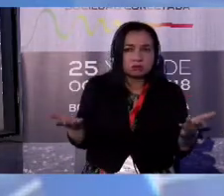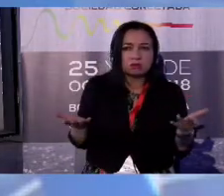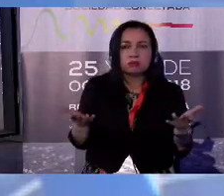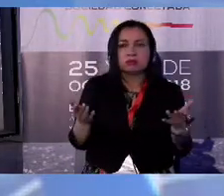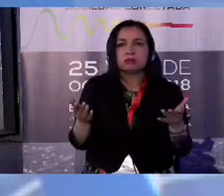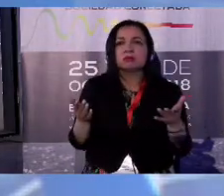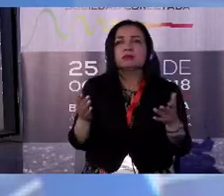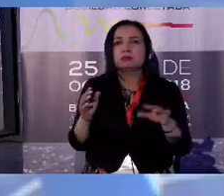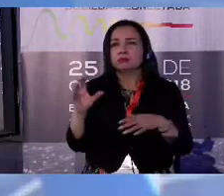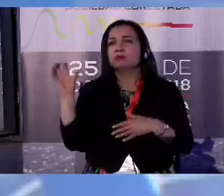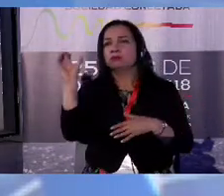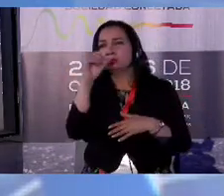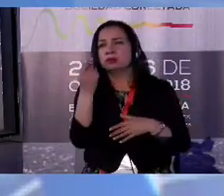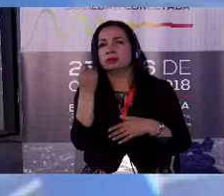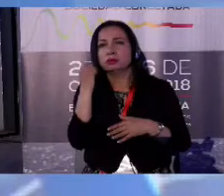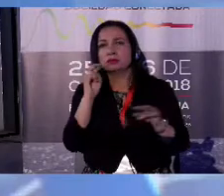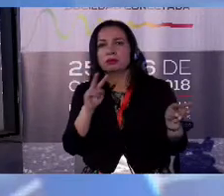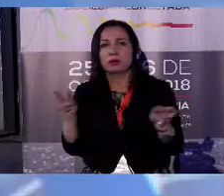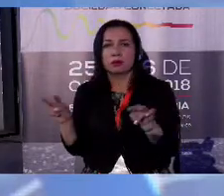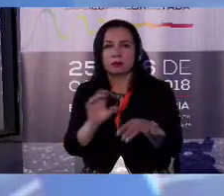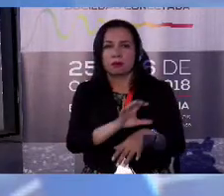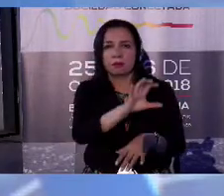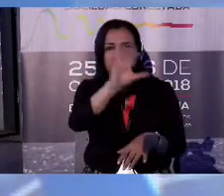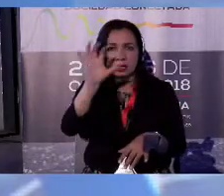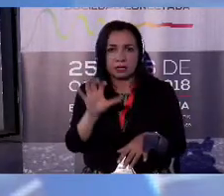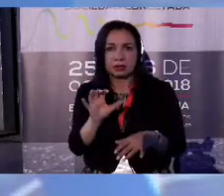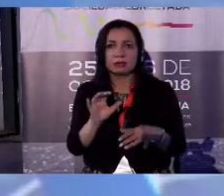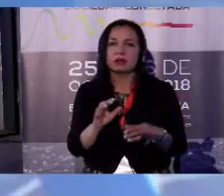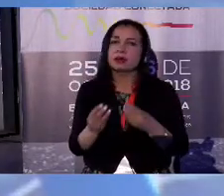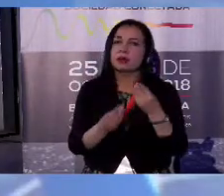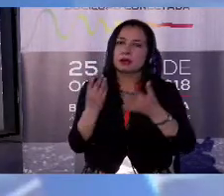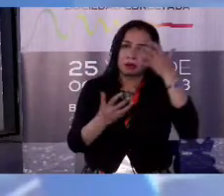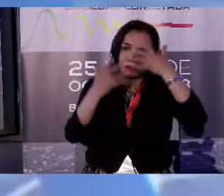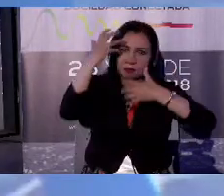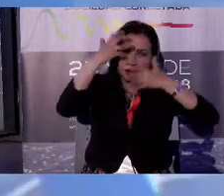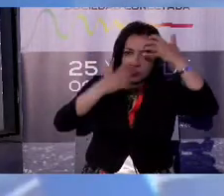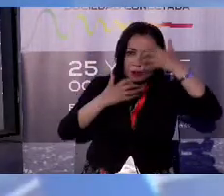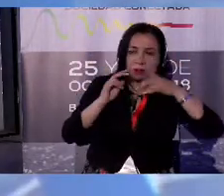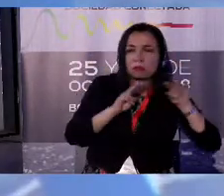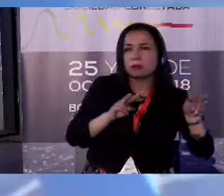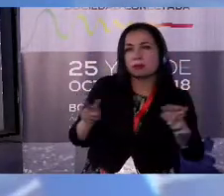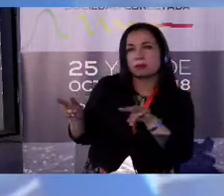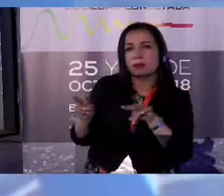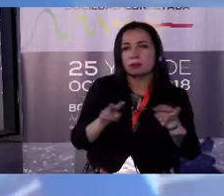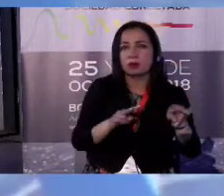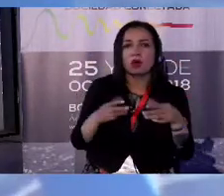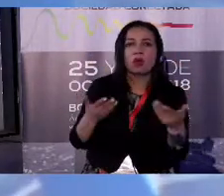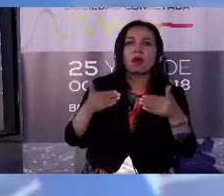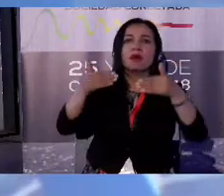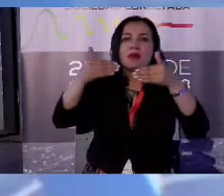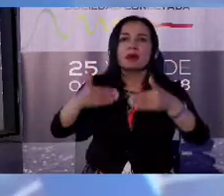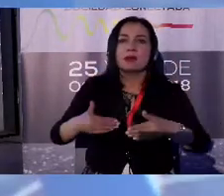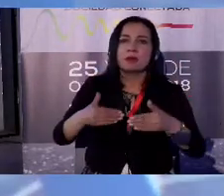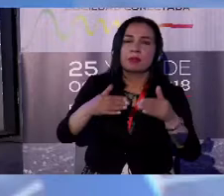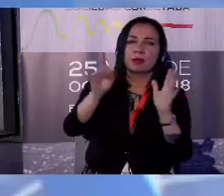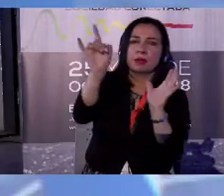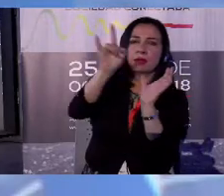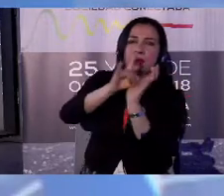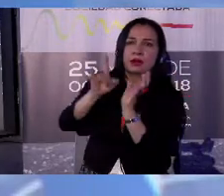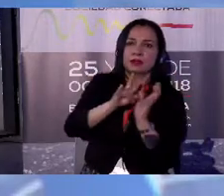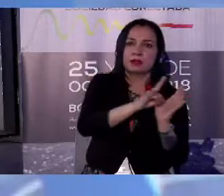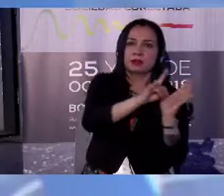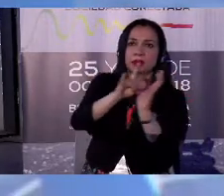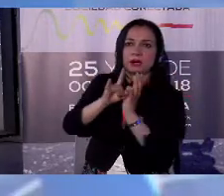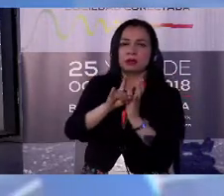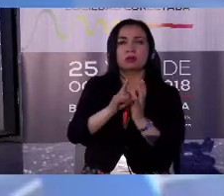visto cómo los países están evaluando los límites de las antenas y cuántas emisiones